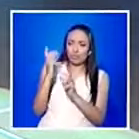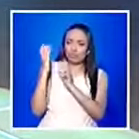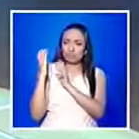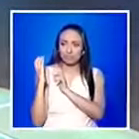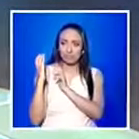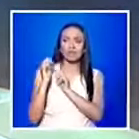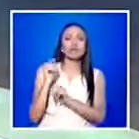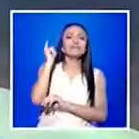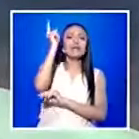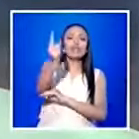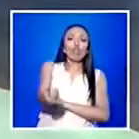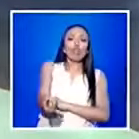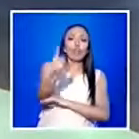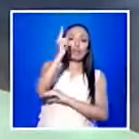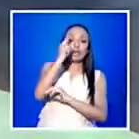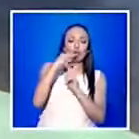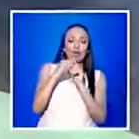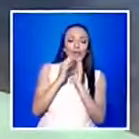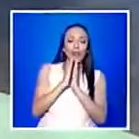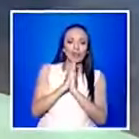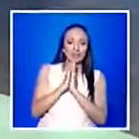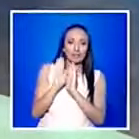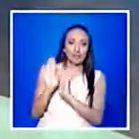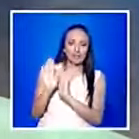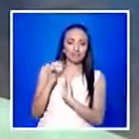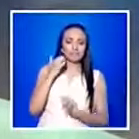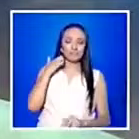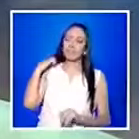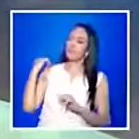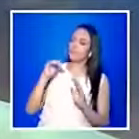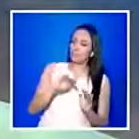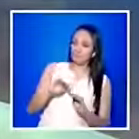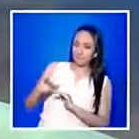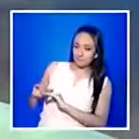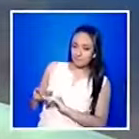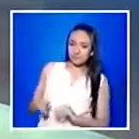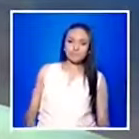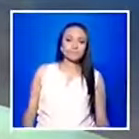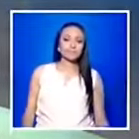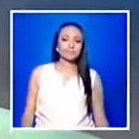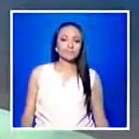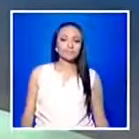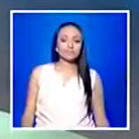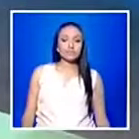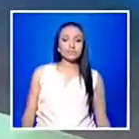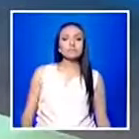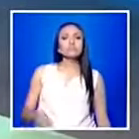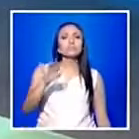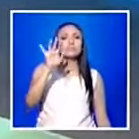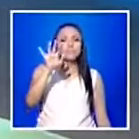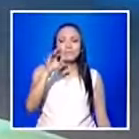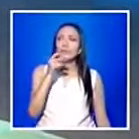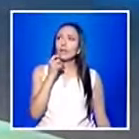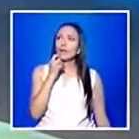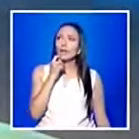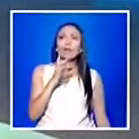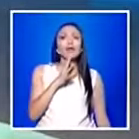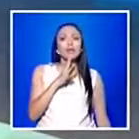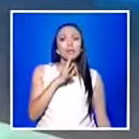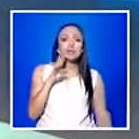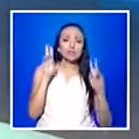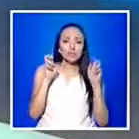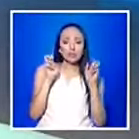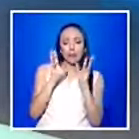a Carlos Luis Carrillo por este informe. Son las 8 de la mañana con 33 minutos. Y hablando de eventos y de actividades